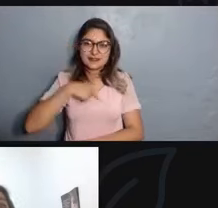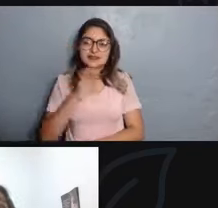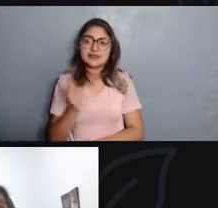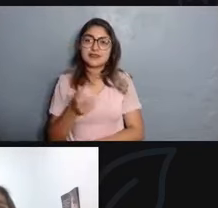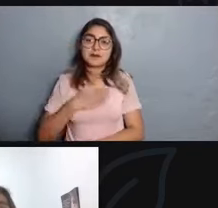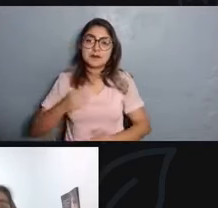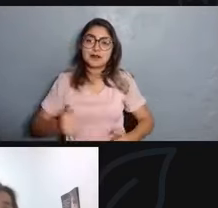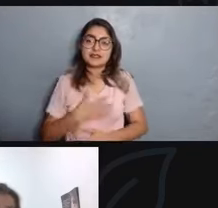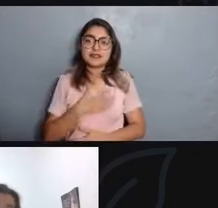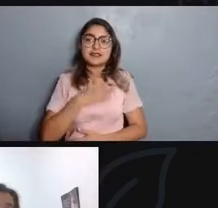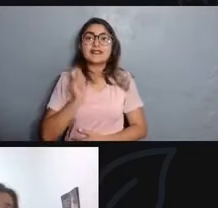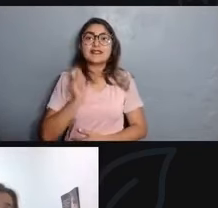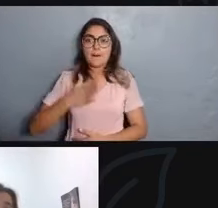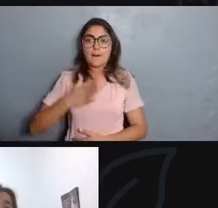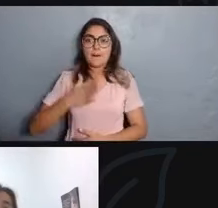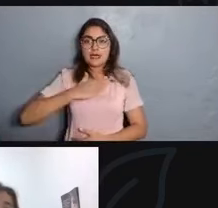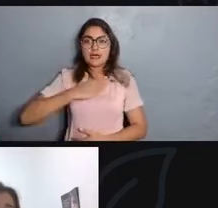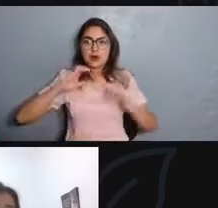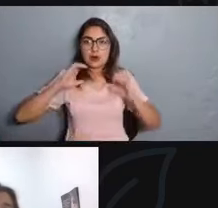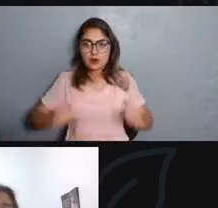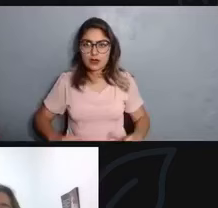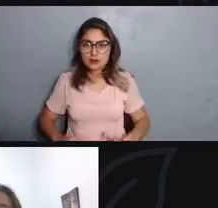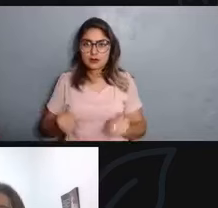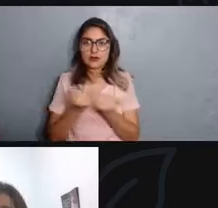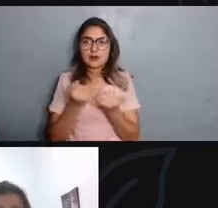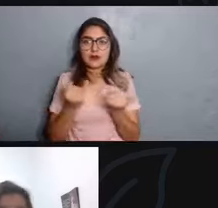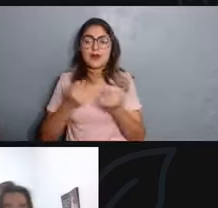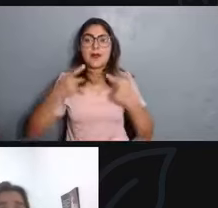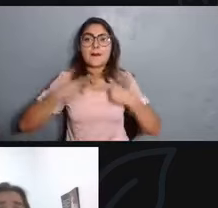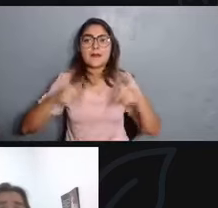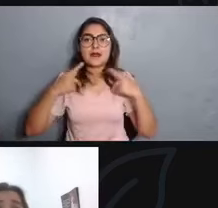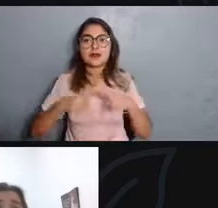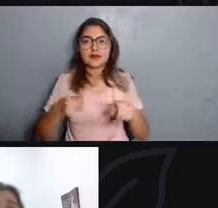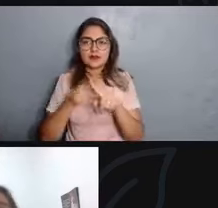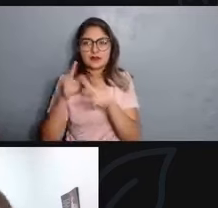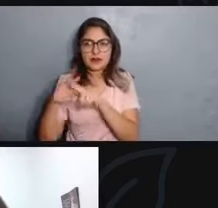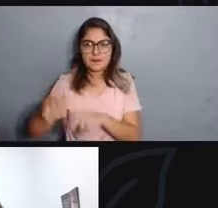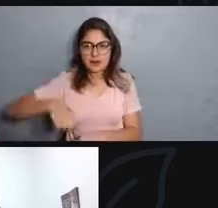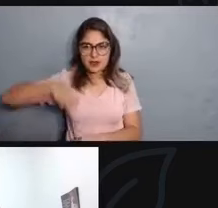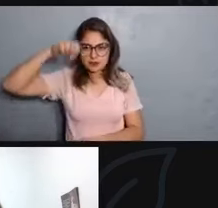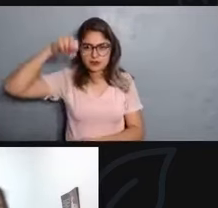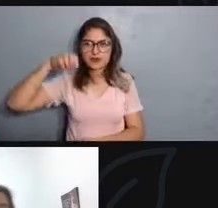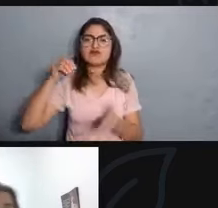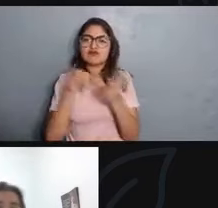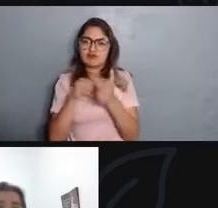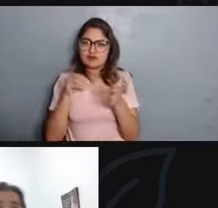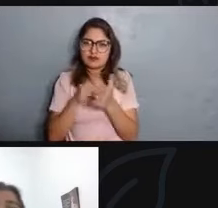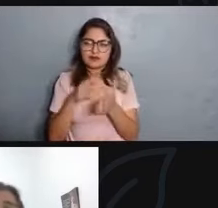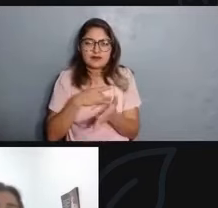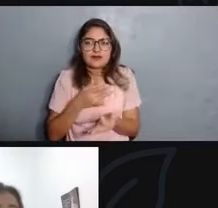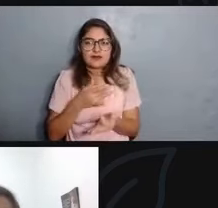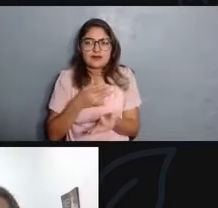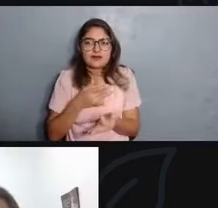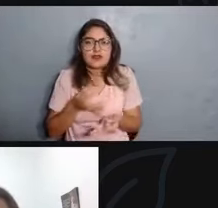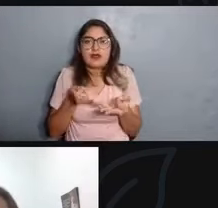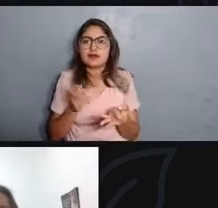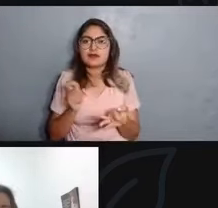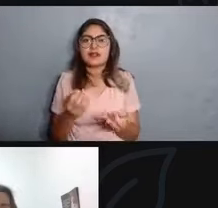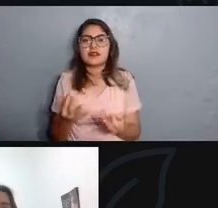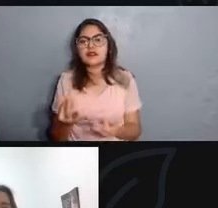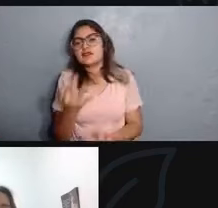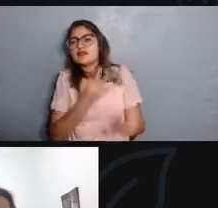mayores siguen teniendo ganas de que los apapachen, los besen, les digan, ven, te acurruco conmigo, que